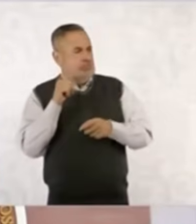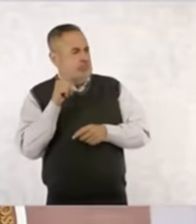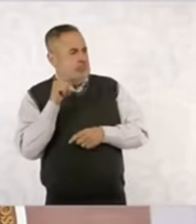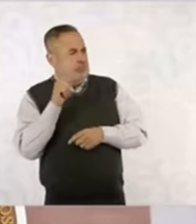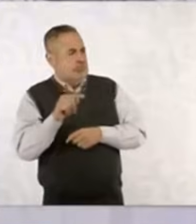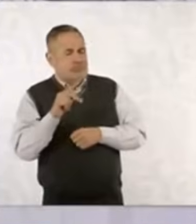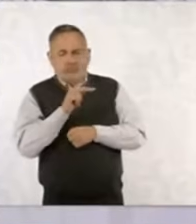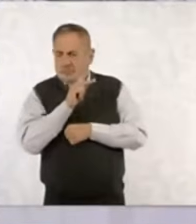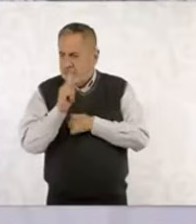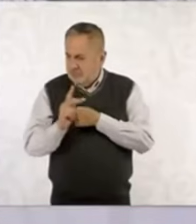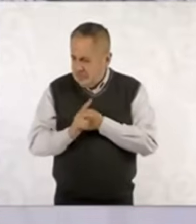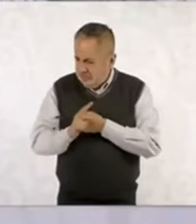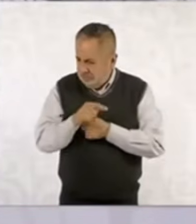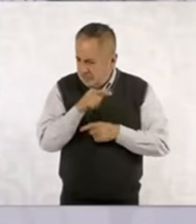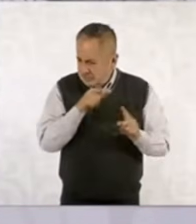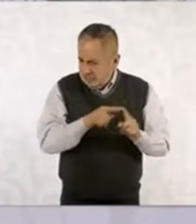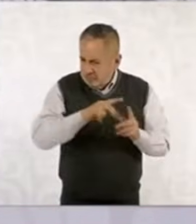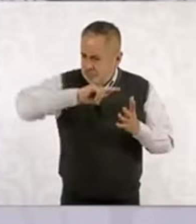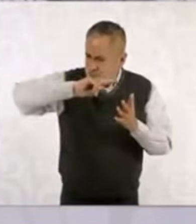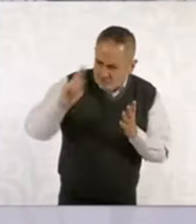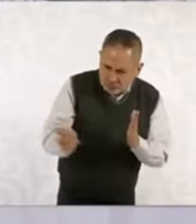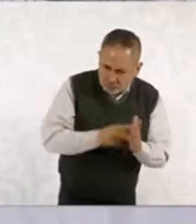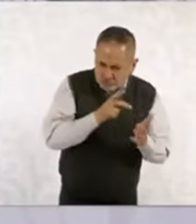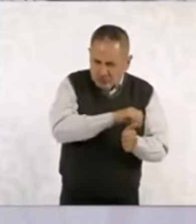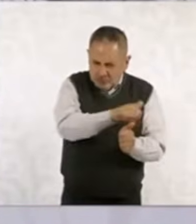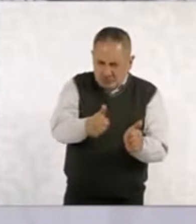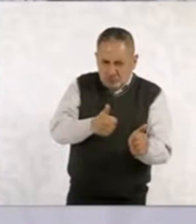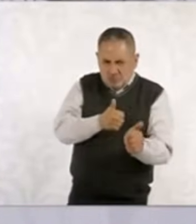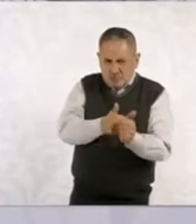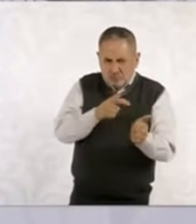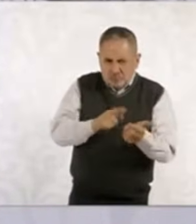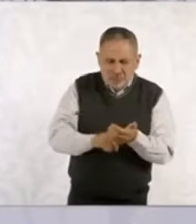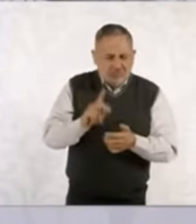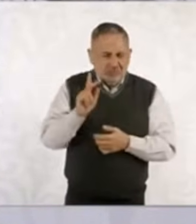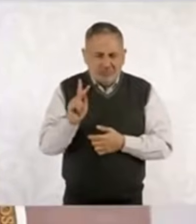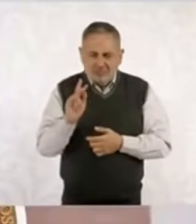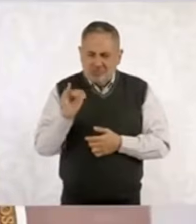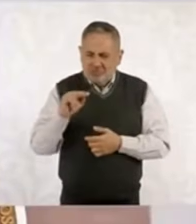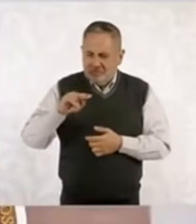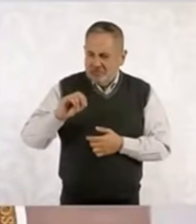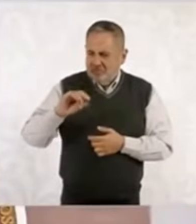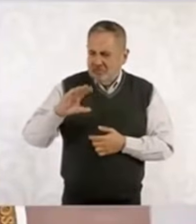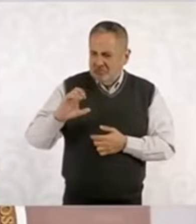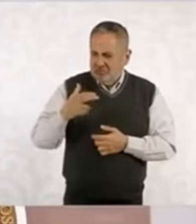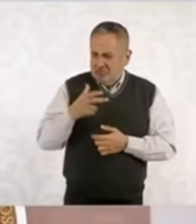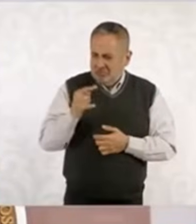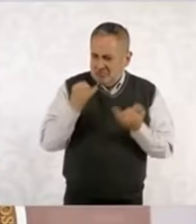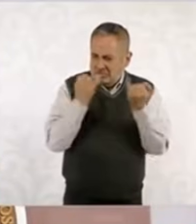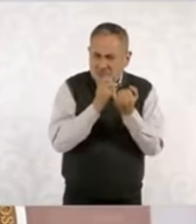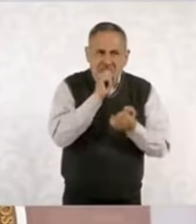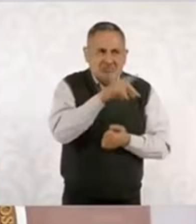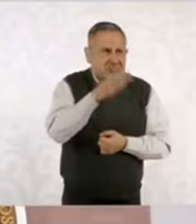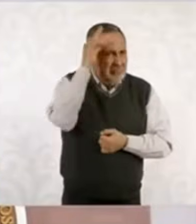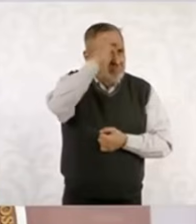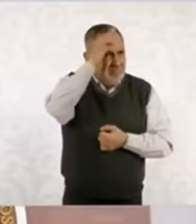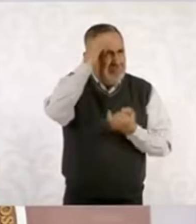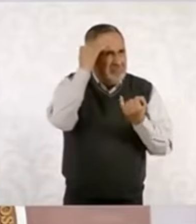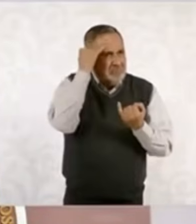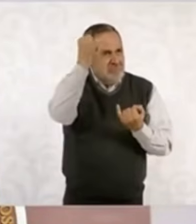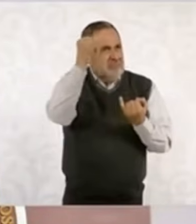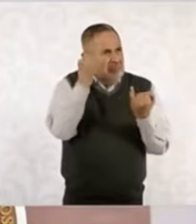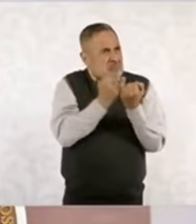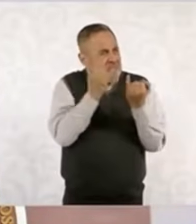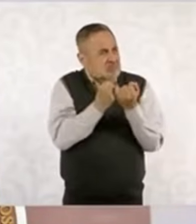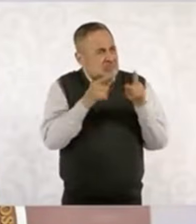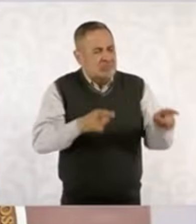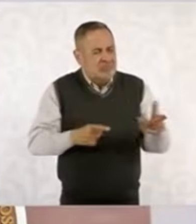la reivindicación de Pinochet. No se puede reivindicar, desde mi perspectiva, a